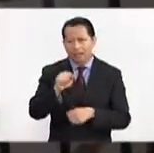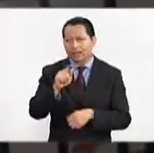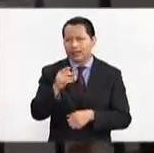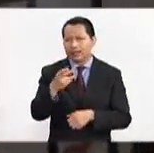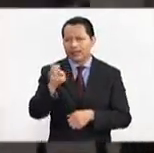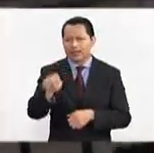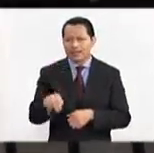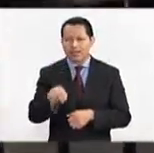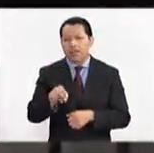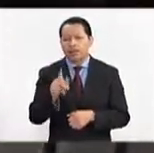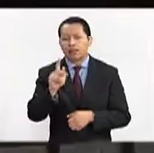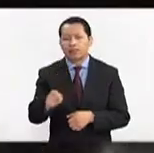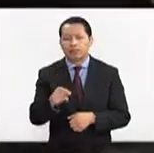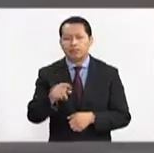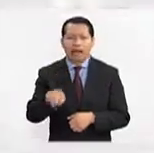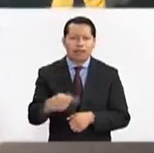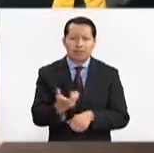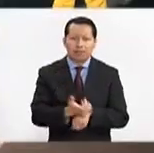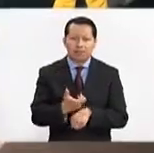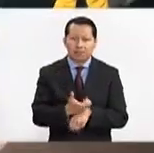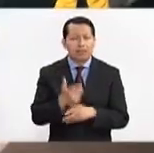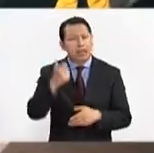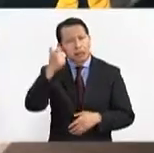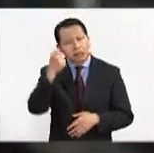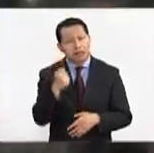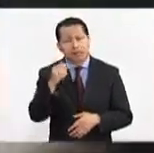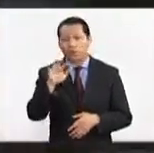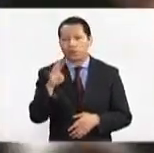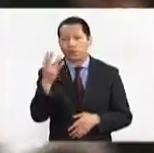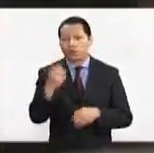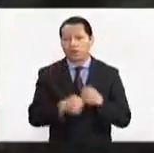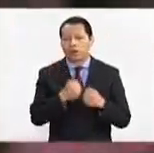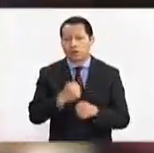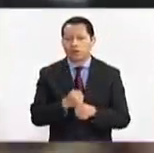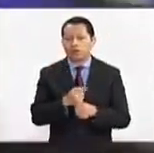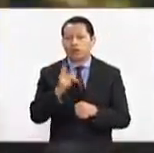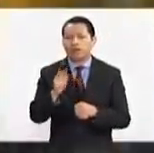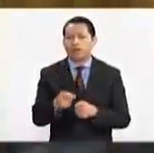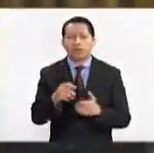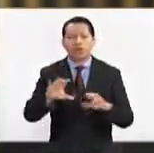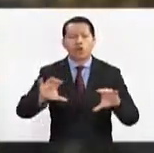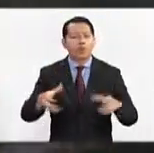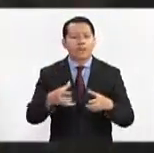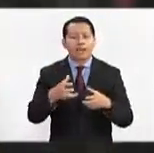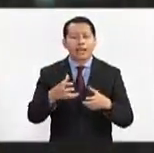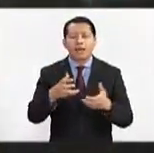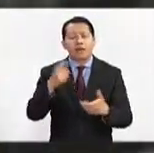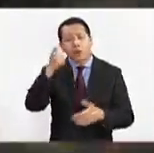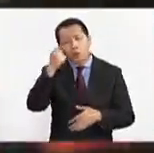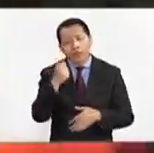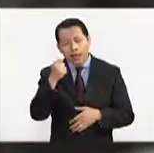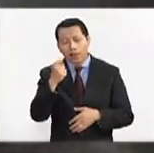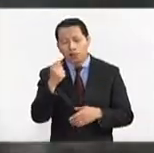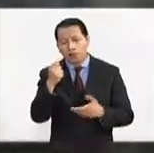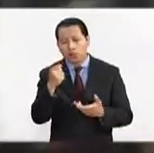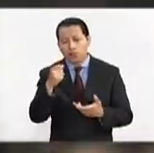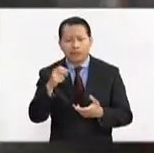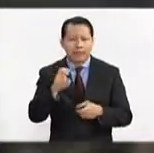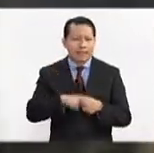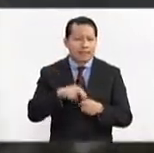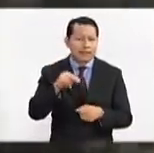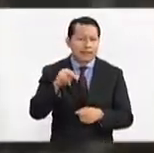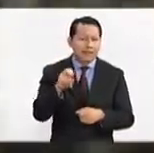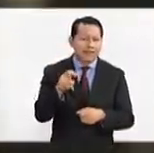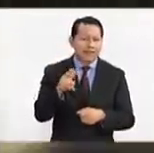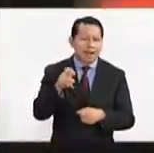Paddock, un estadounidense pensionado de 64 años de edad que es residente de una comunidad de jubilados en Mesquite, en Nevada.